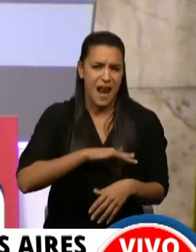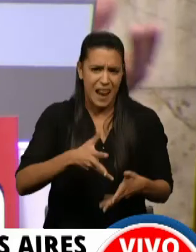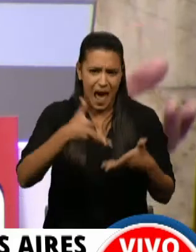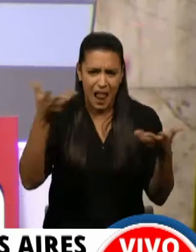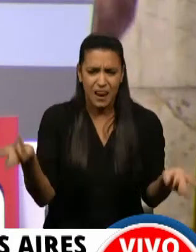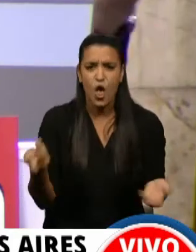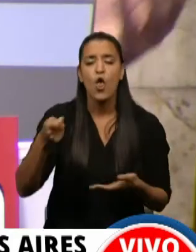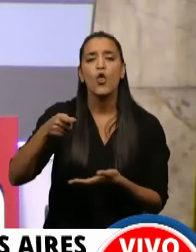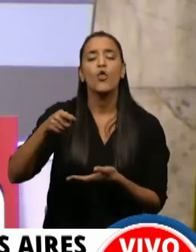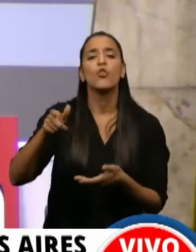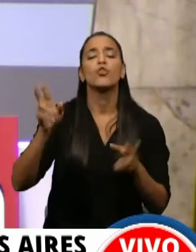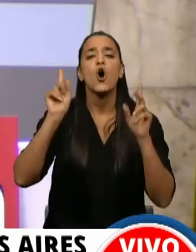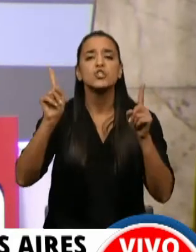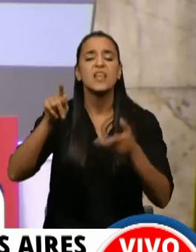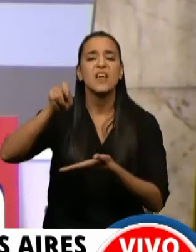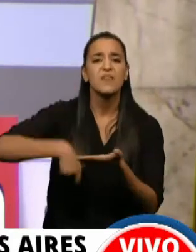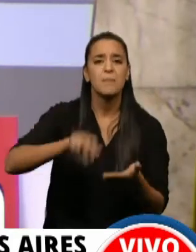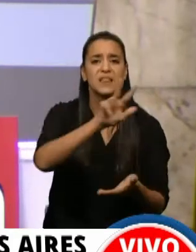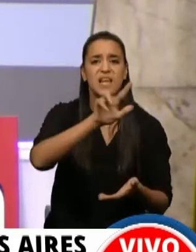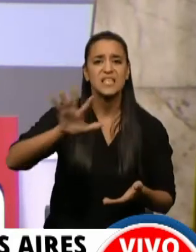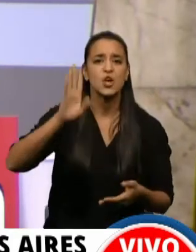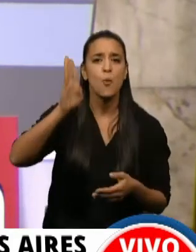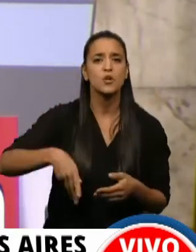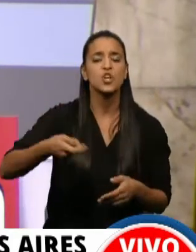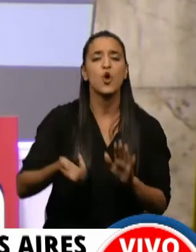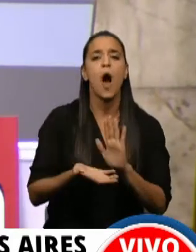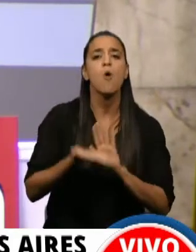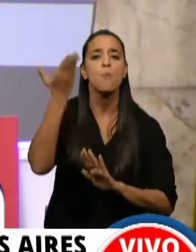Los docentes firmaron 35% en aumento en cuotas.